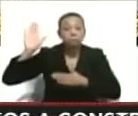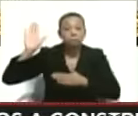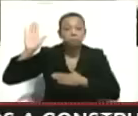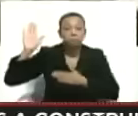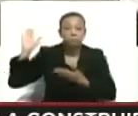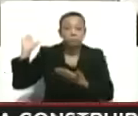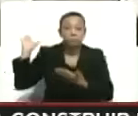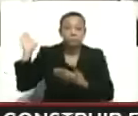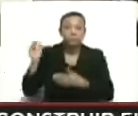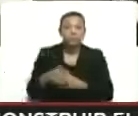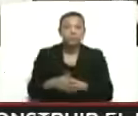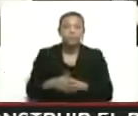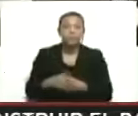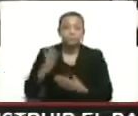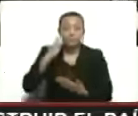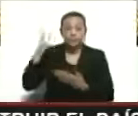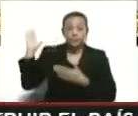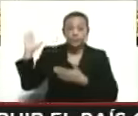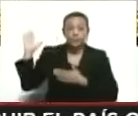señal de costumbre.